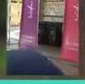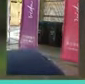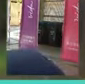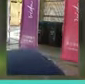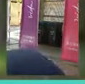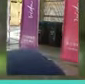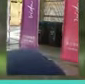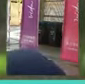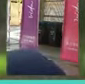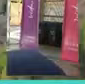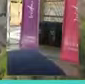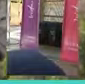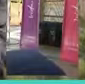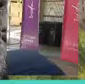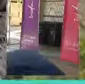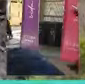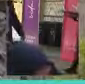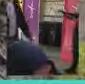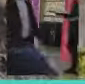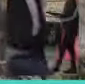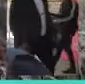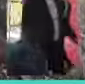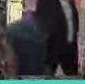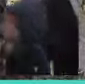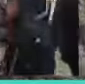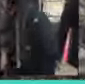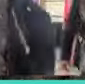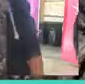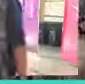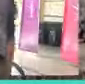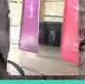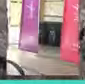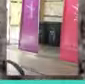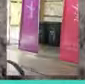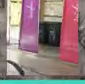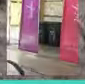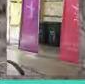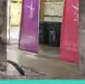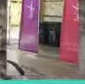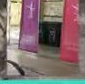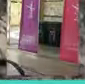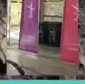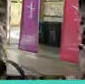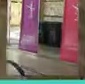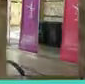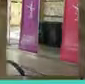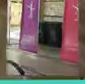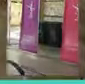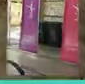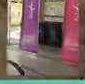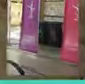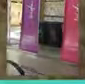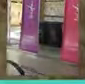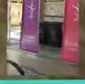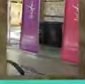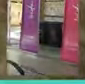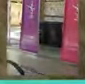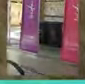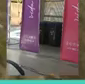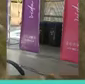que estamos felices. La ciudad del Niño es un lugar grande, amplio, donde podamos tener áreas